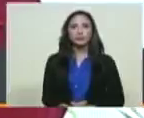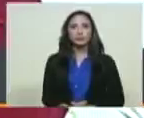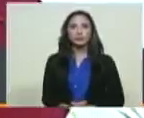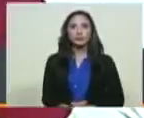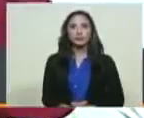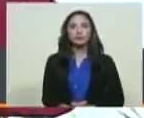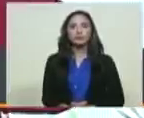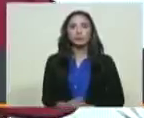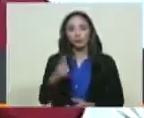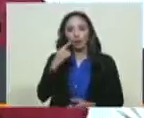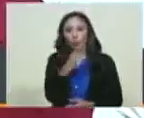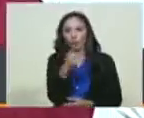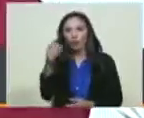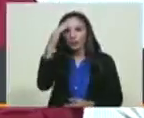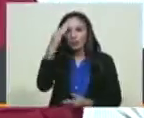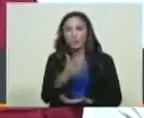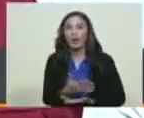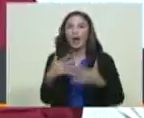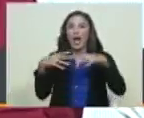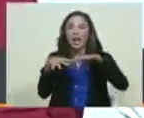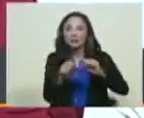debes saber el imperialismo